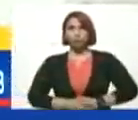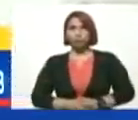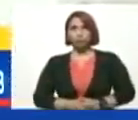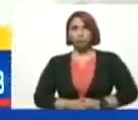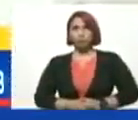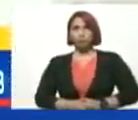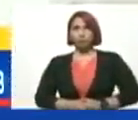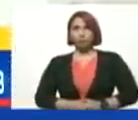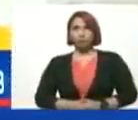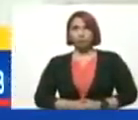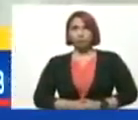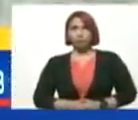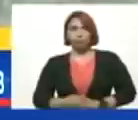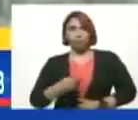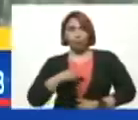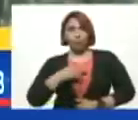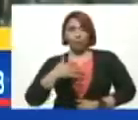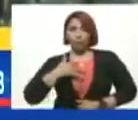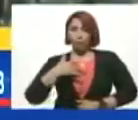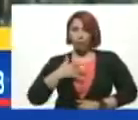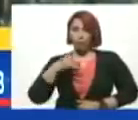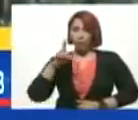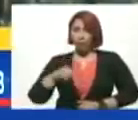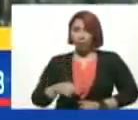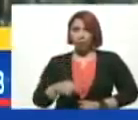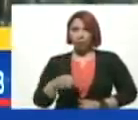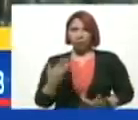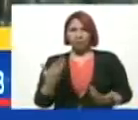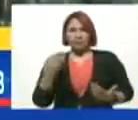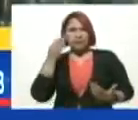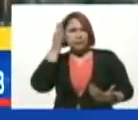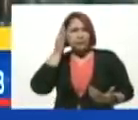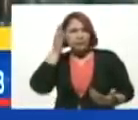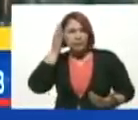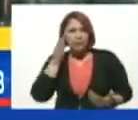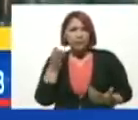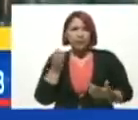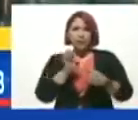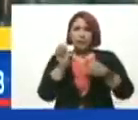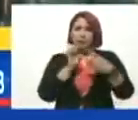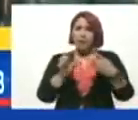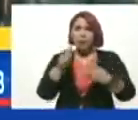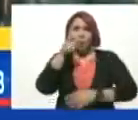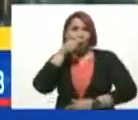¿Cuánto contribuyó él a la construcción del concepto estratégico operacional?